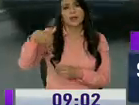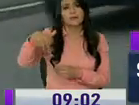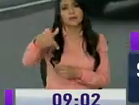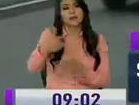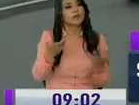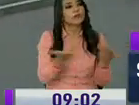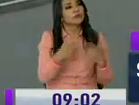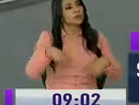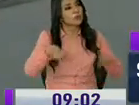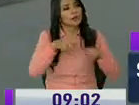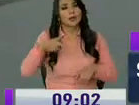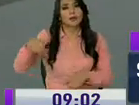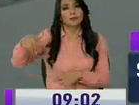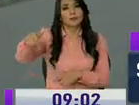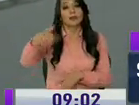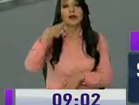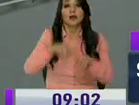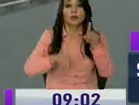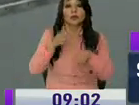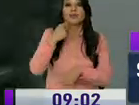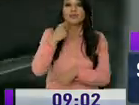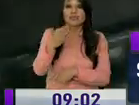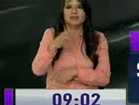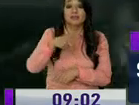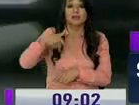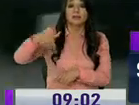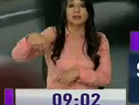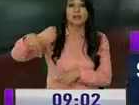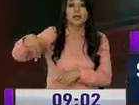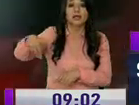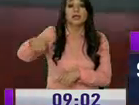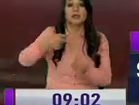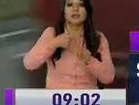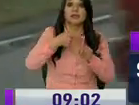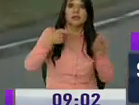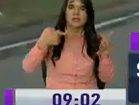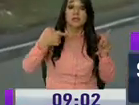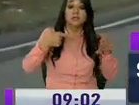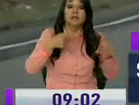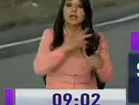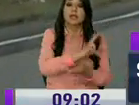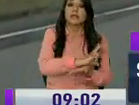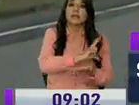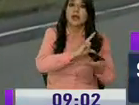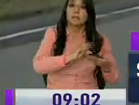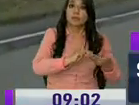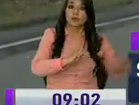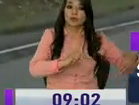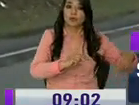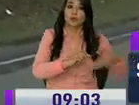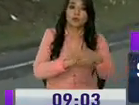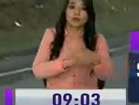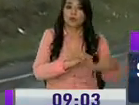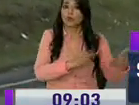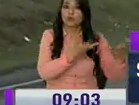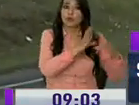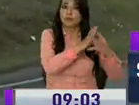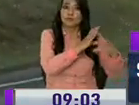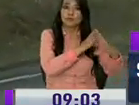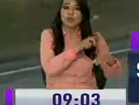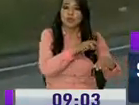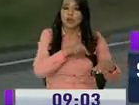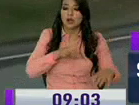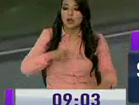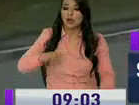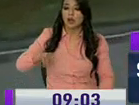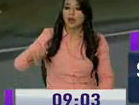sectores caminan. Muchos nos habían mencionado que inclusive están caminando desde la avenida Napo, es una arteria importante y también lejana. Vamos a hablar con uno